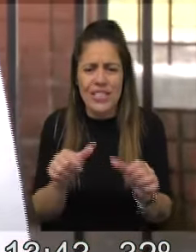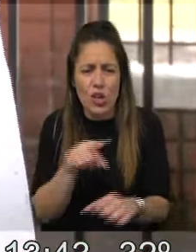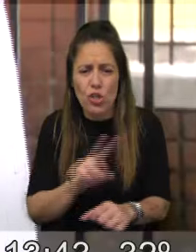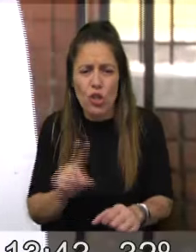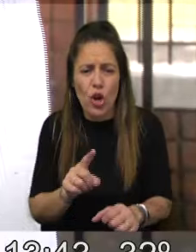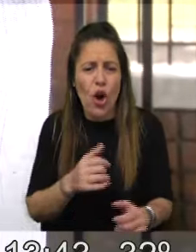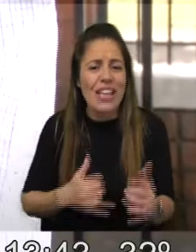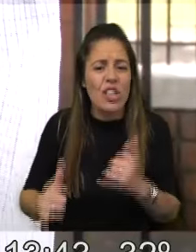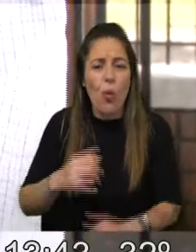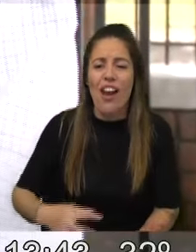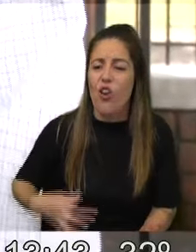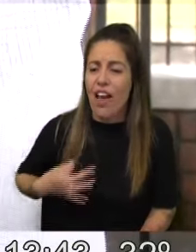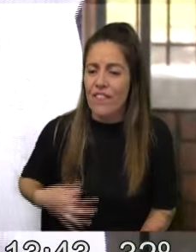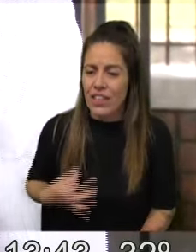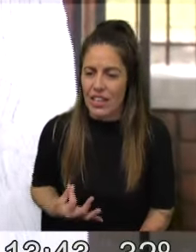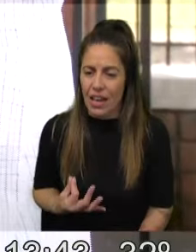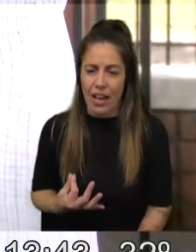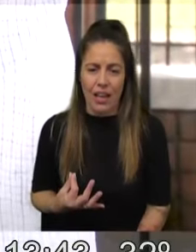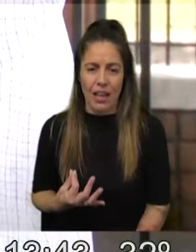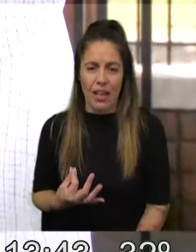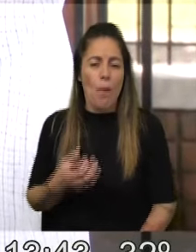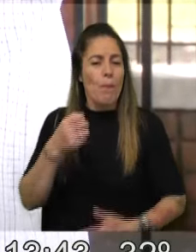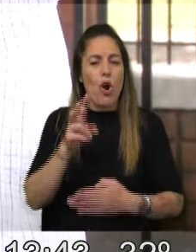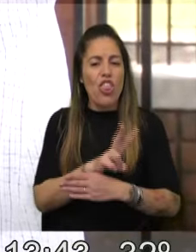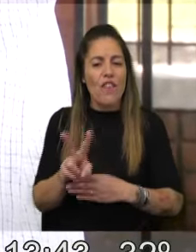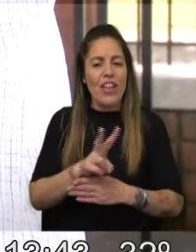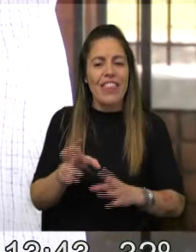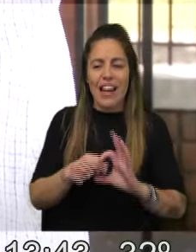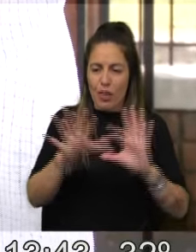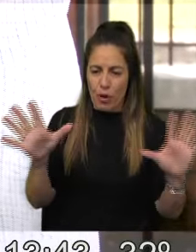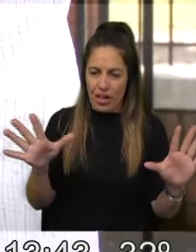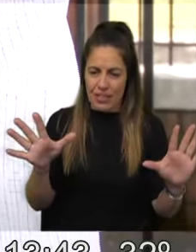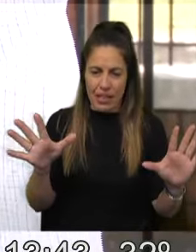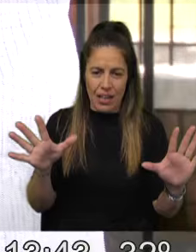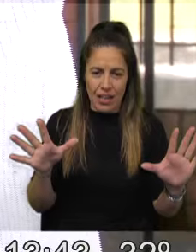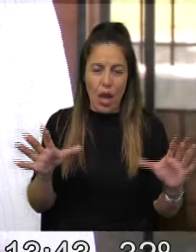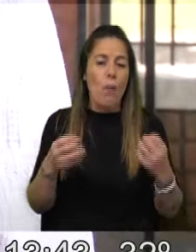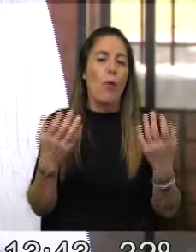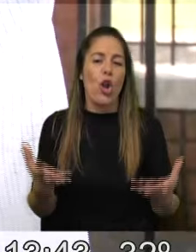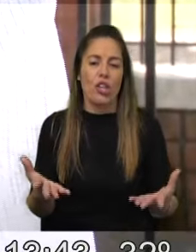se jugaron la vida por defender la democracia. Y por